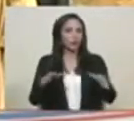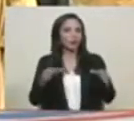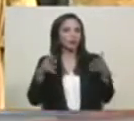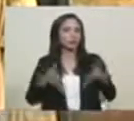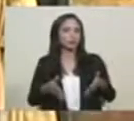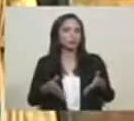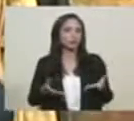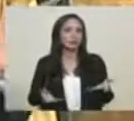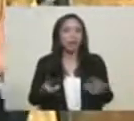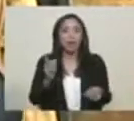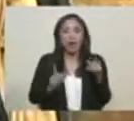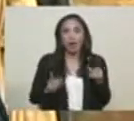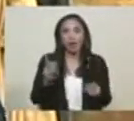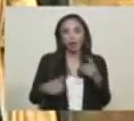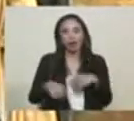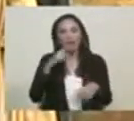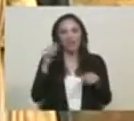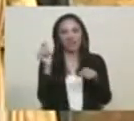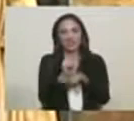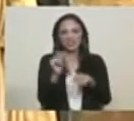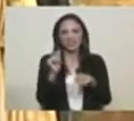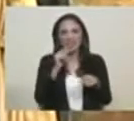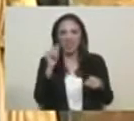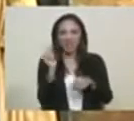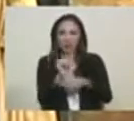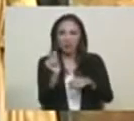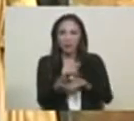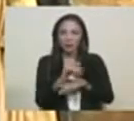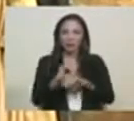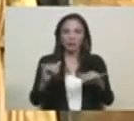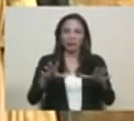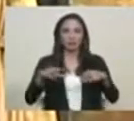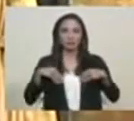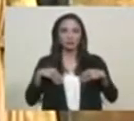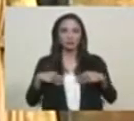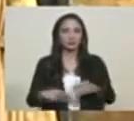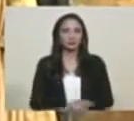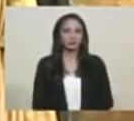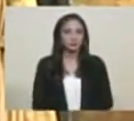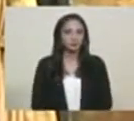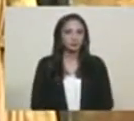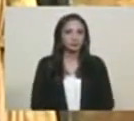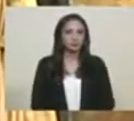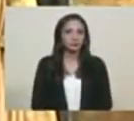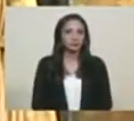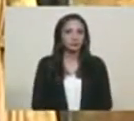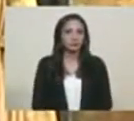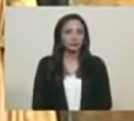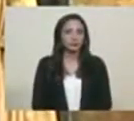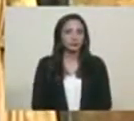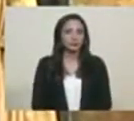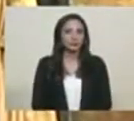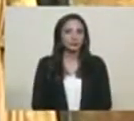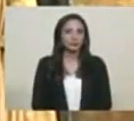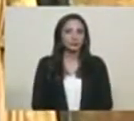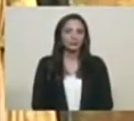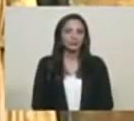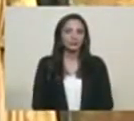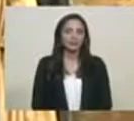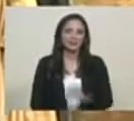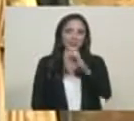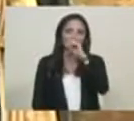porque entonces critica por criticar no proponen soluciones de alternativas y critican por